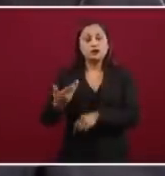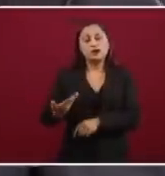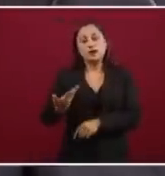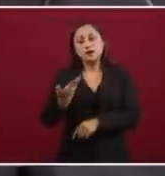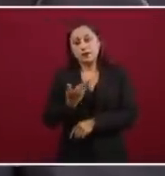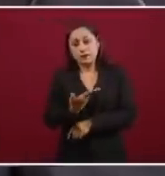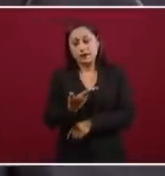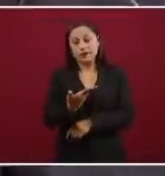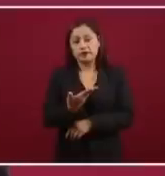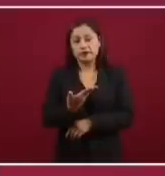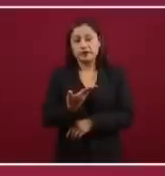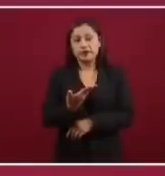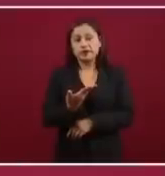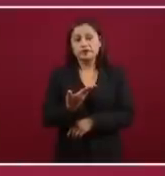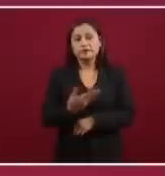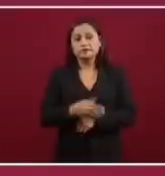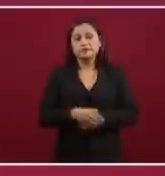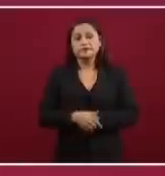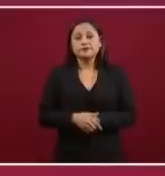se aumente